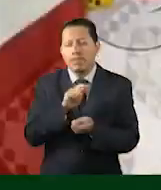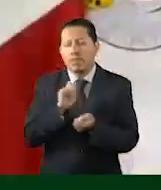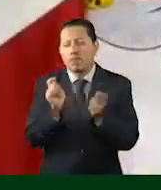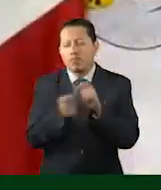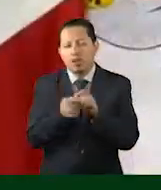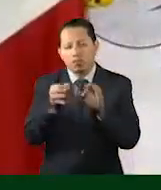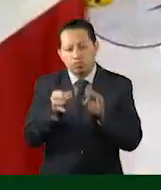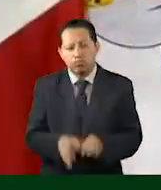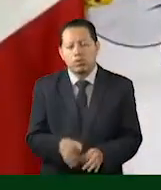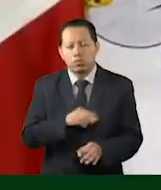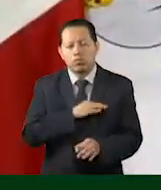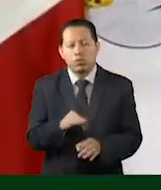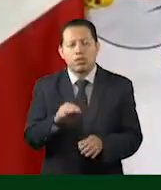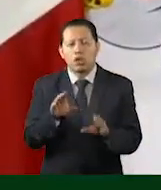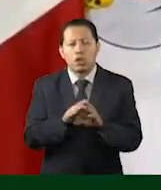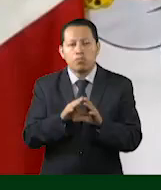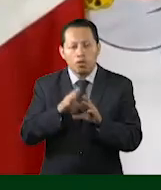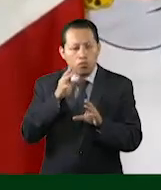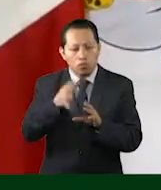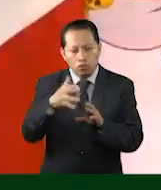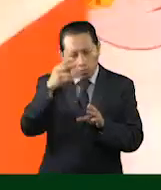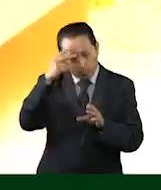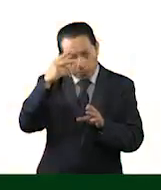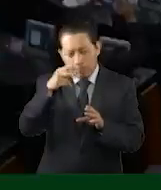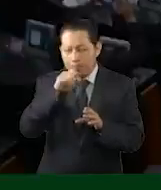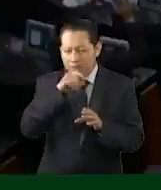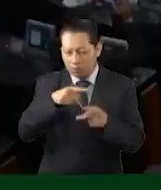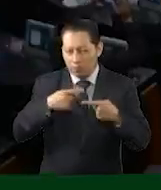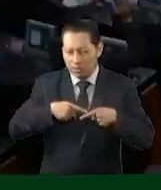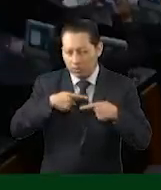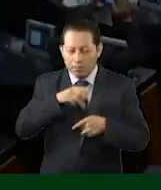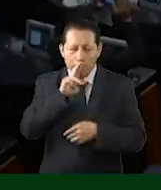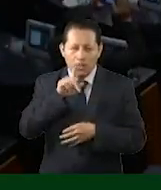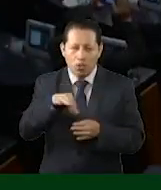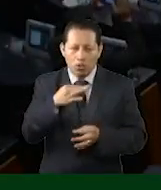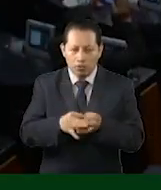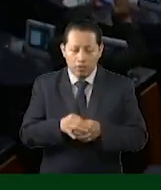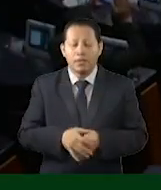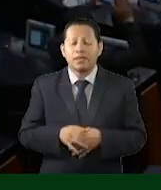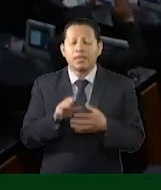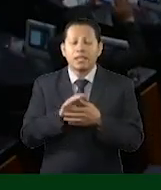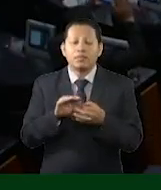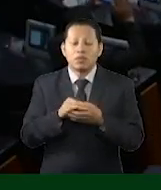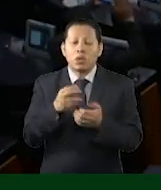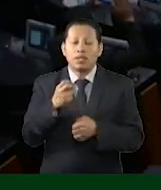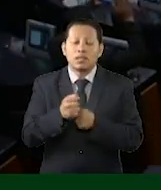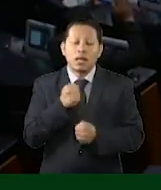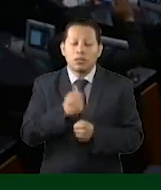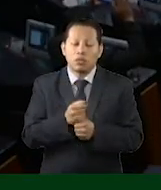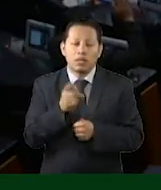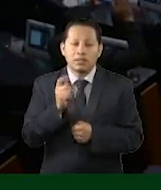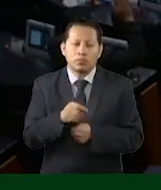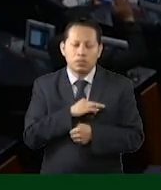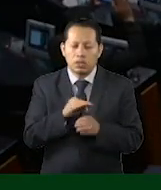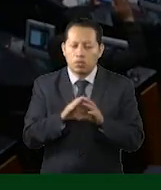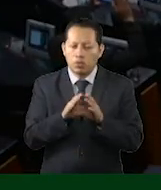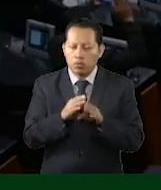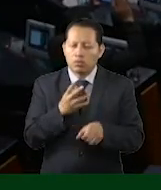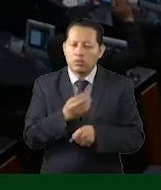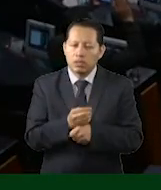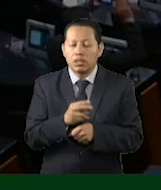realidades y asegurar un futuro mejor para las personas. Subrayó que en este año legislativo se